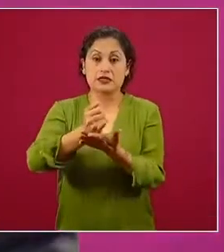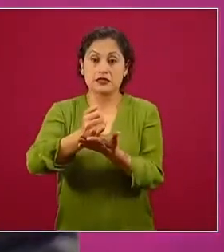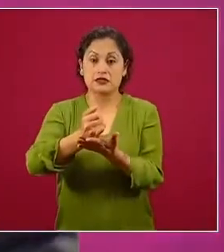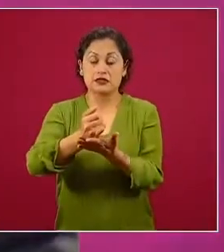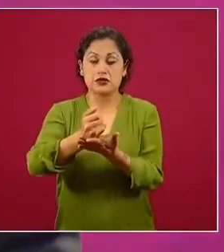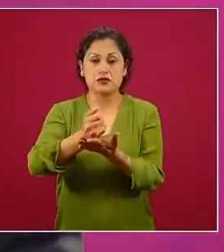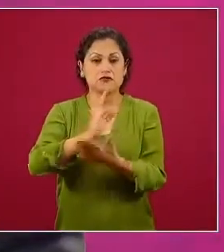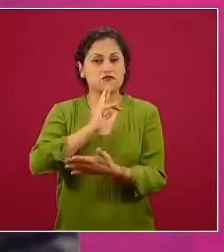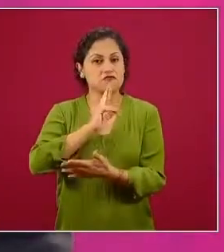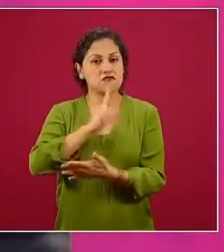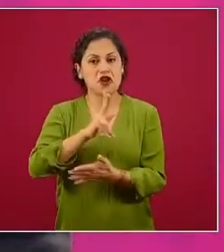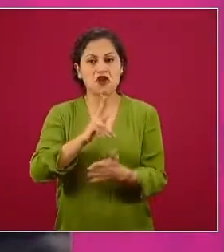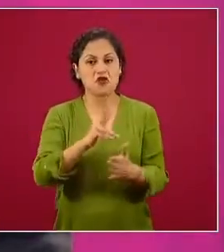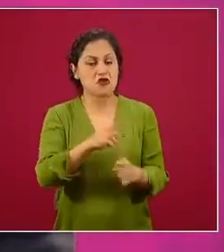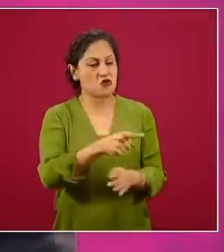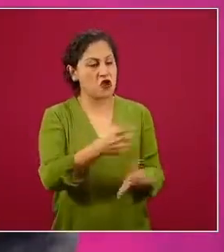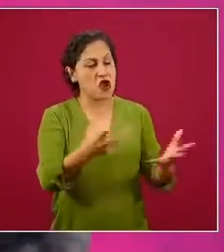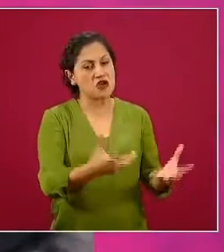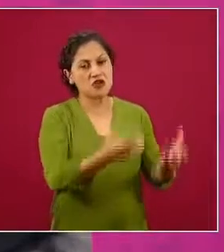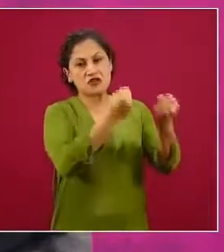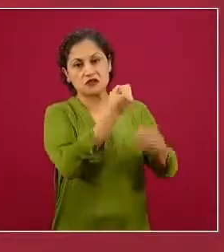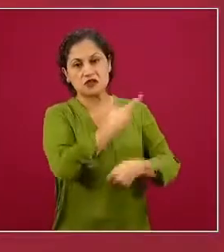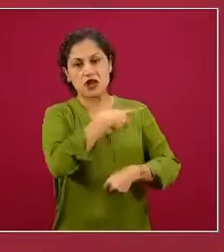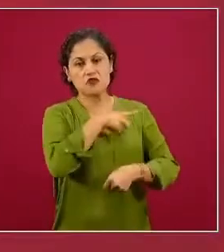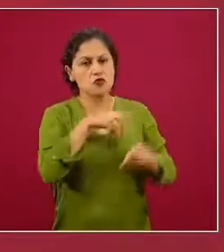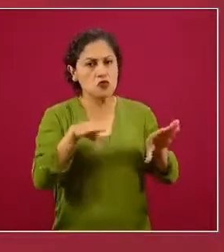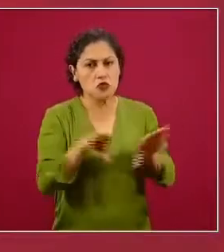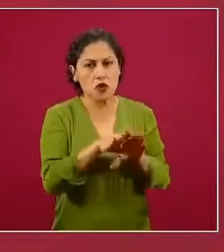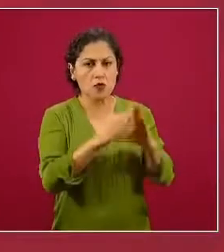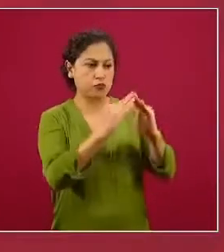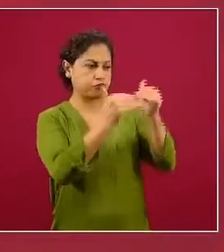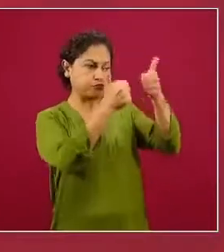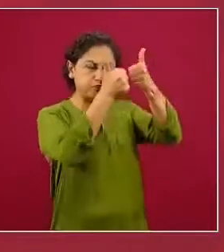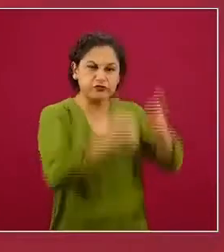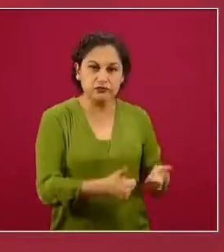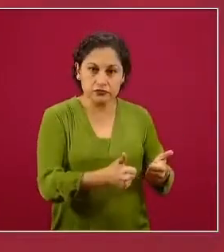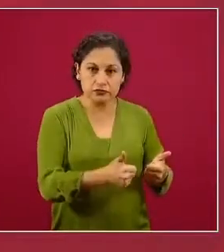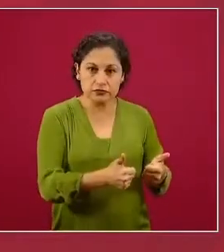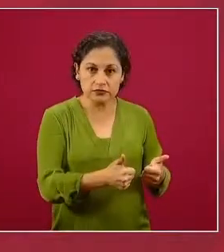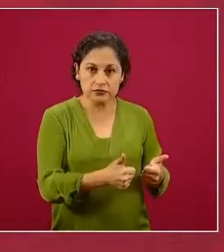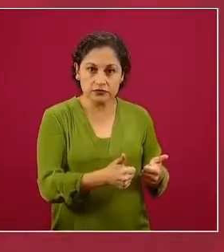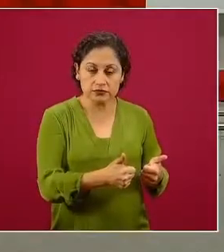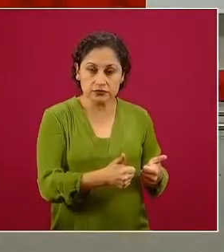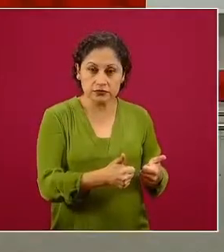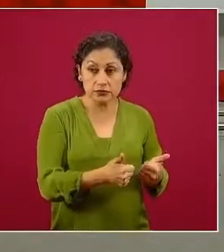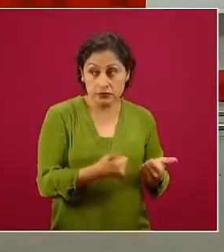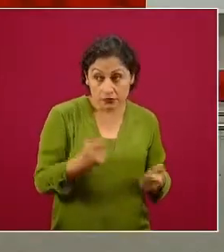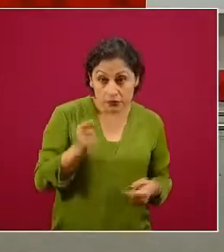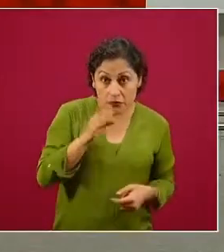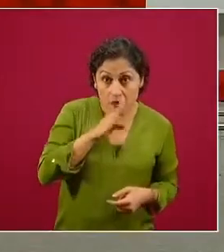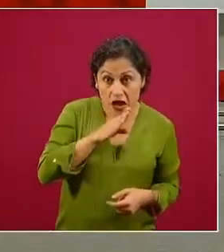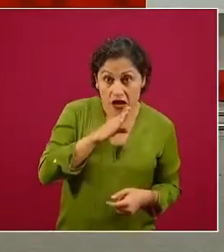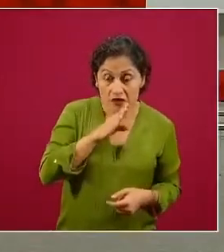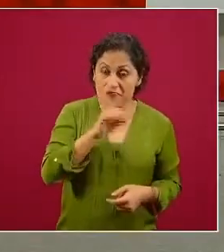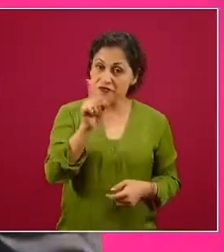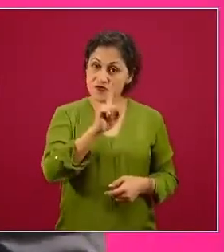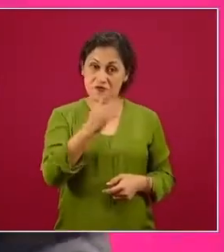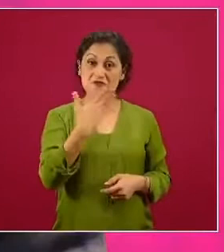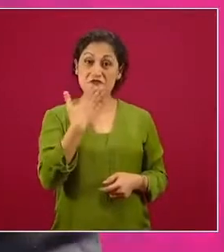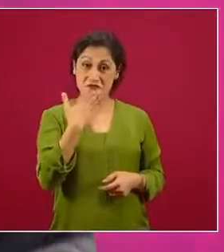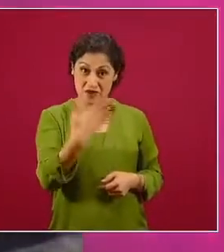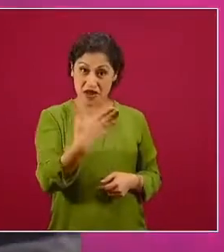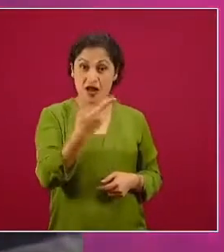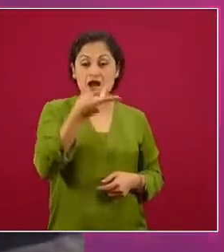el confinamiento para proteger la salud. Y tiene razón esa persona, pero le está faltando otra parte de la